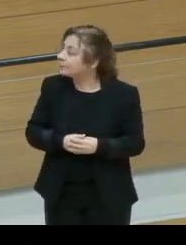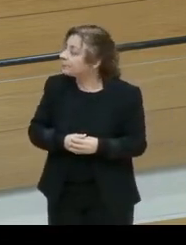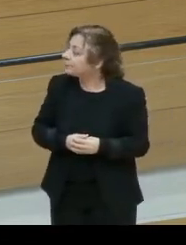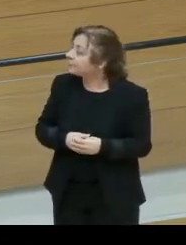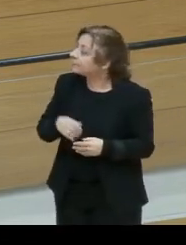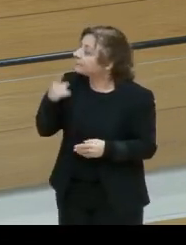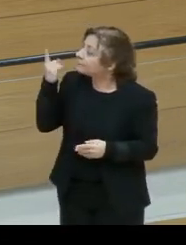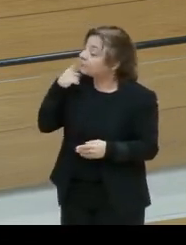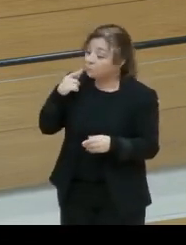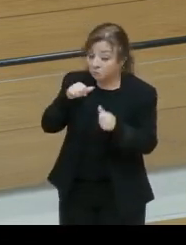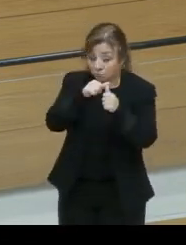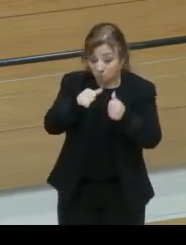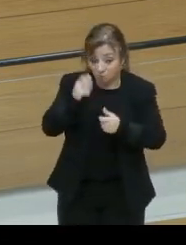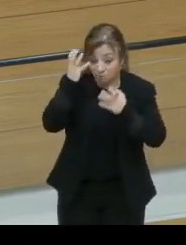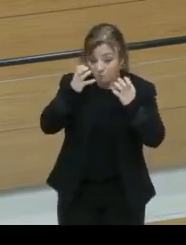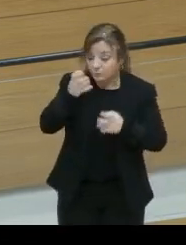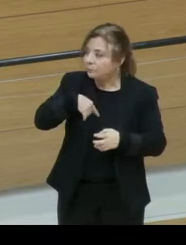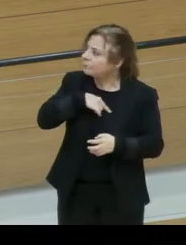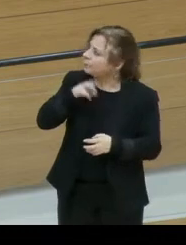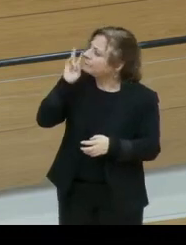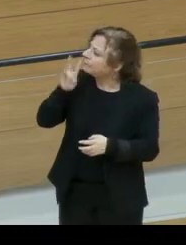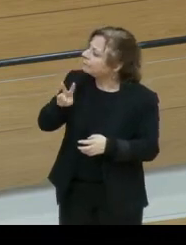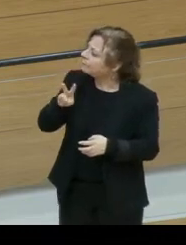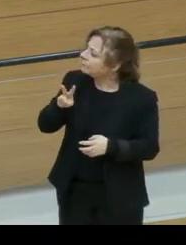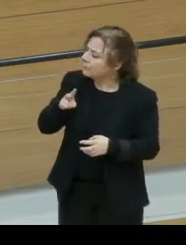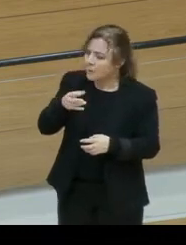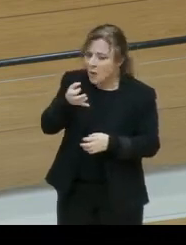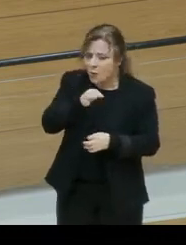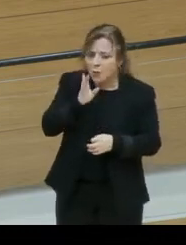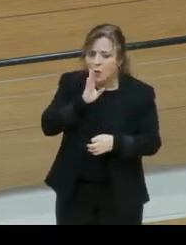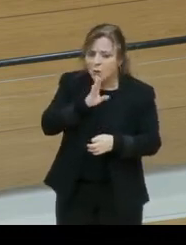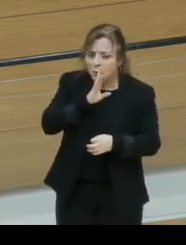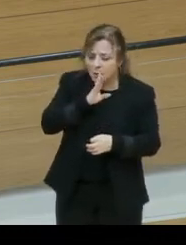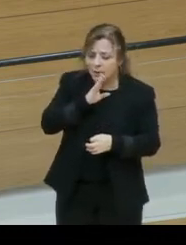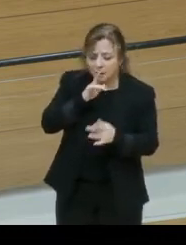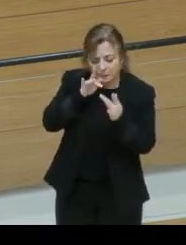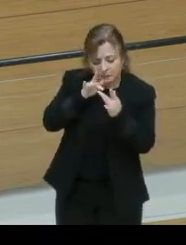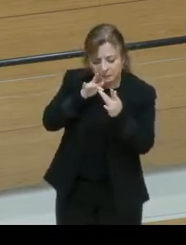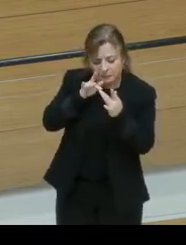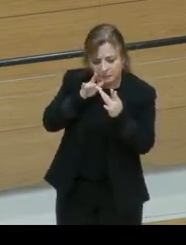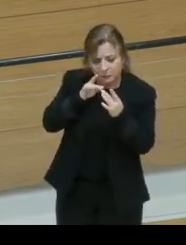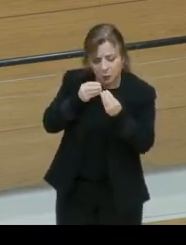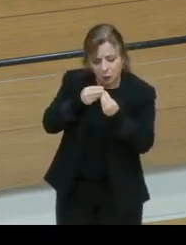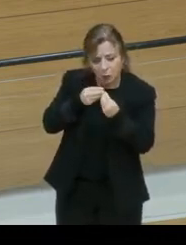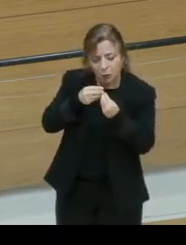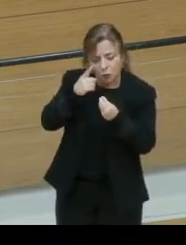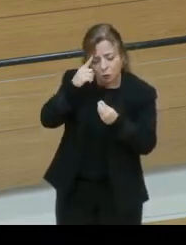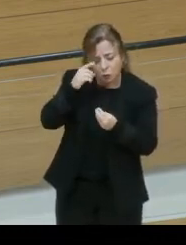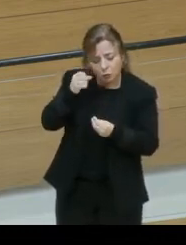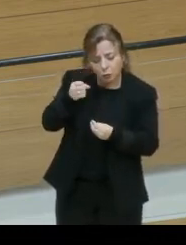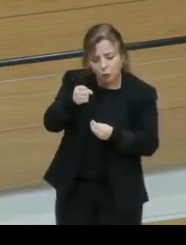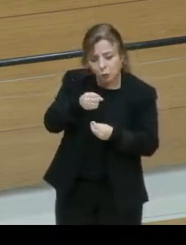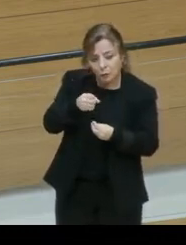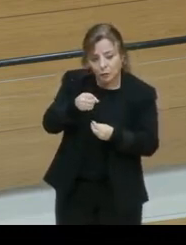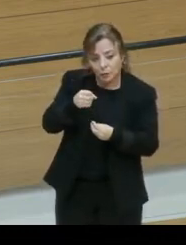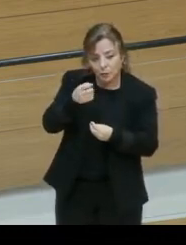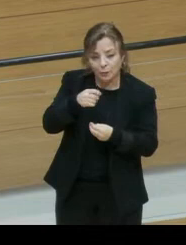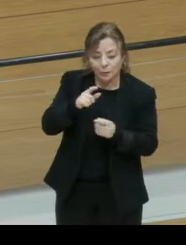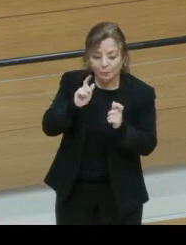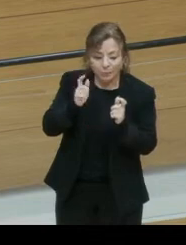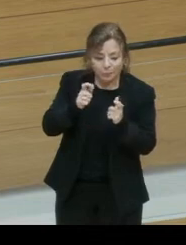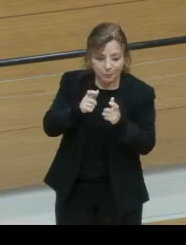En el modelo animal hemos visto que cuando aplicamos células madre y están interaccionando esa conversación con las células tumorales, el tumor es más